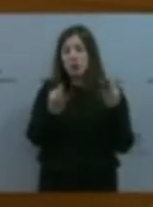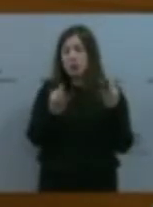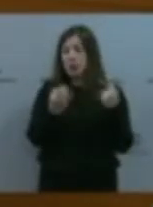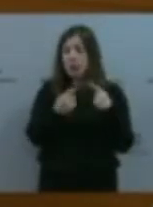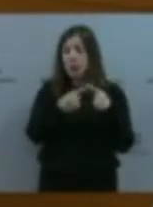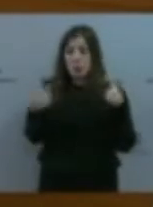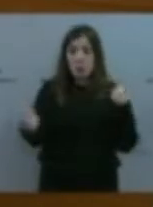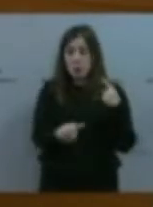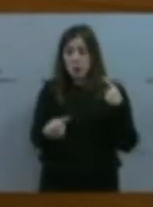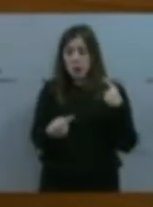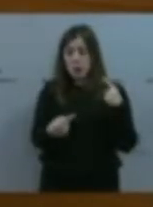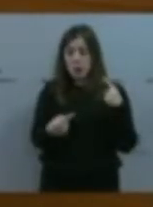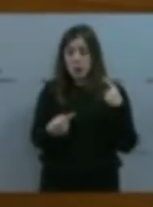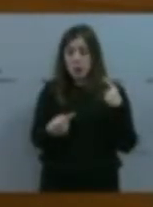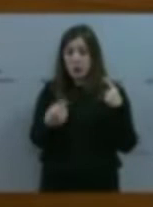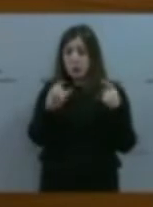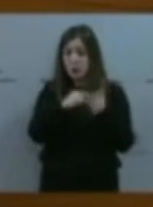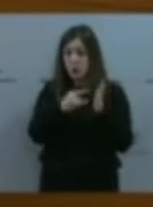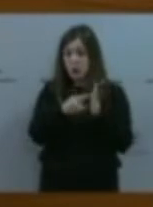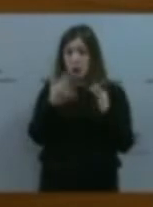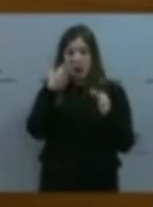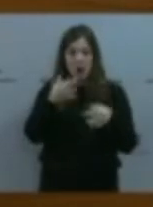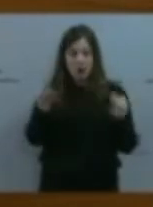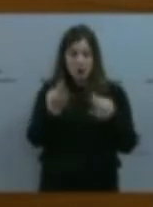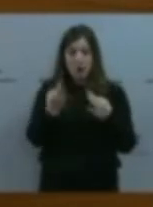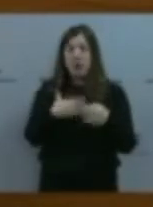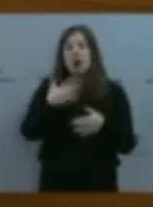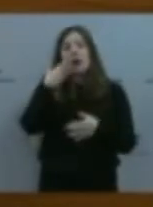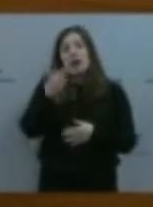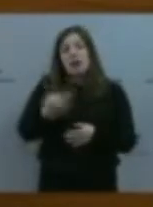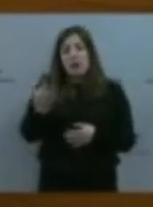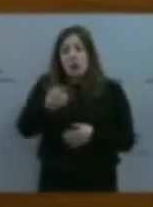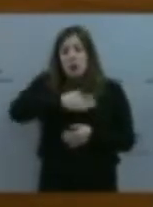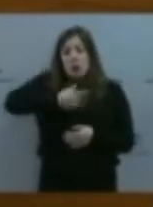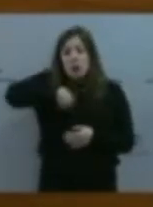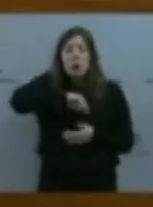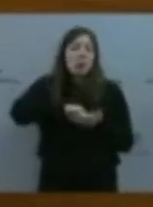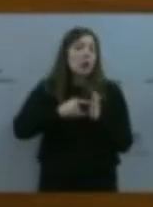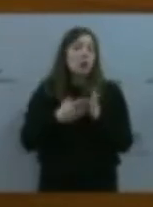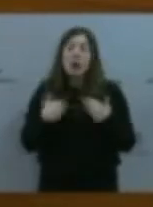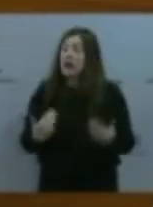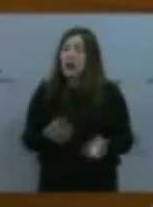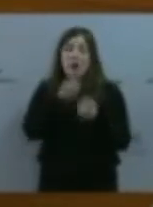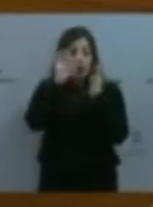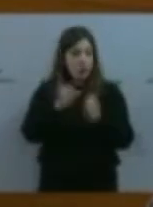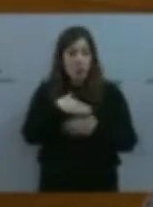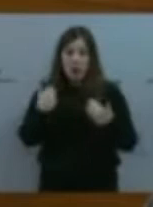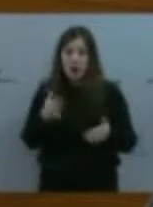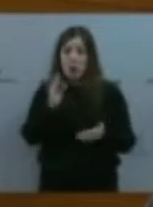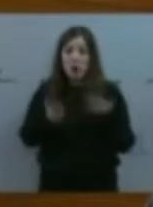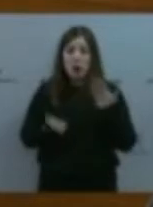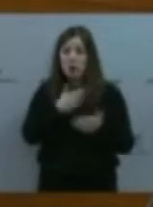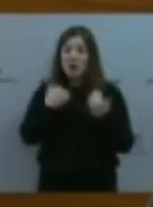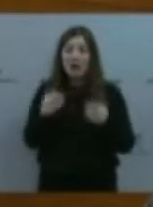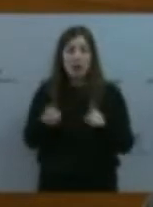Por tanto, lo que le puedo garantizar es que nosotros con cualquier proyecto, con cualquier informe, con cualquier valoración del órgano que sea, lo examinamos, lo